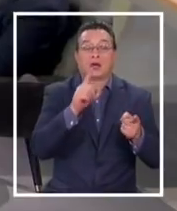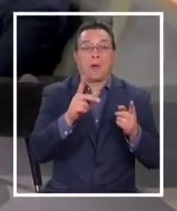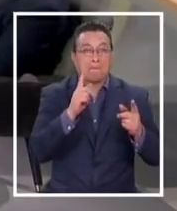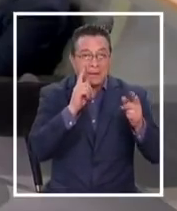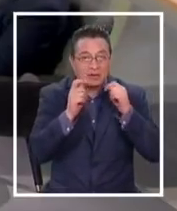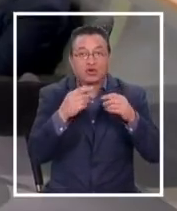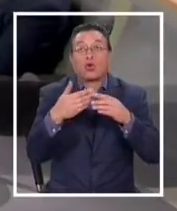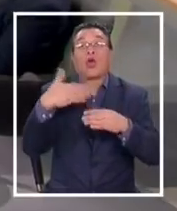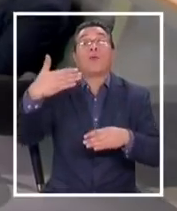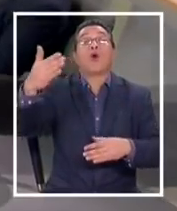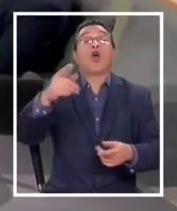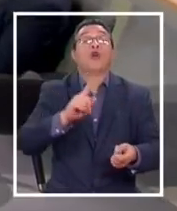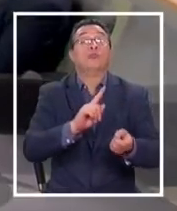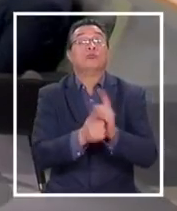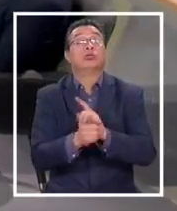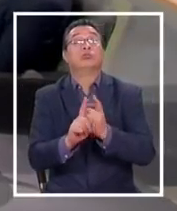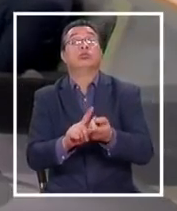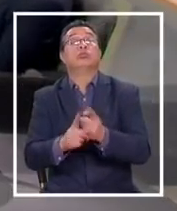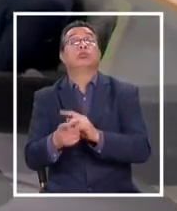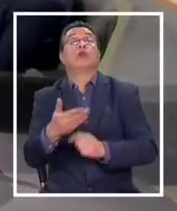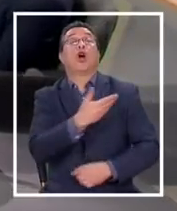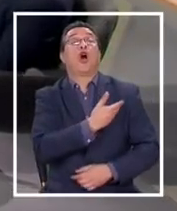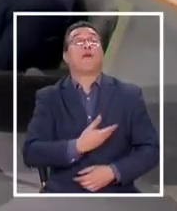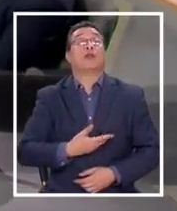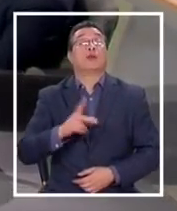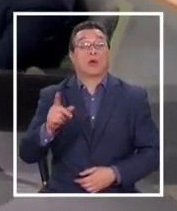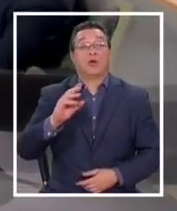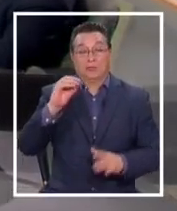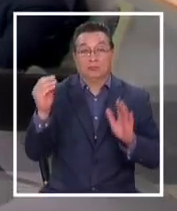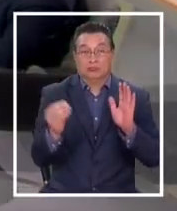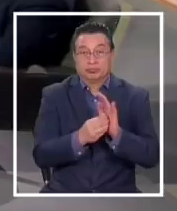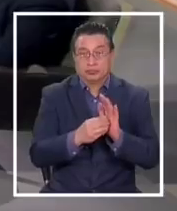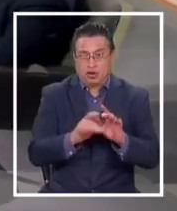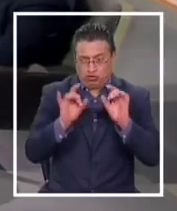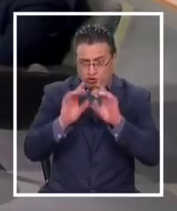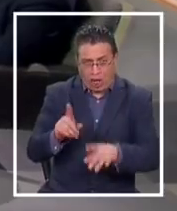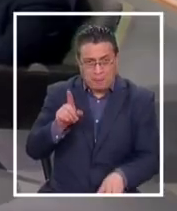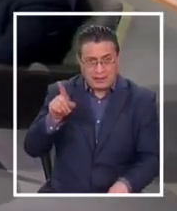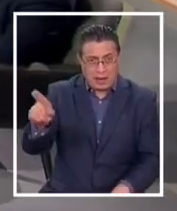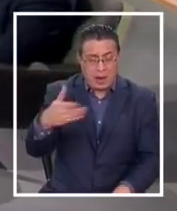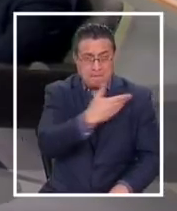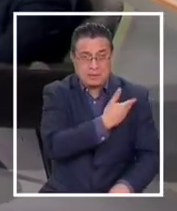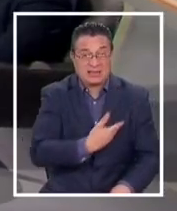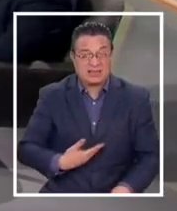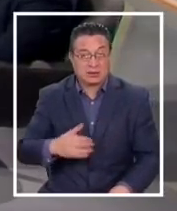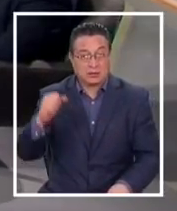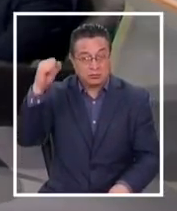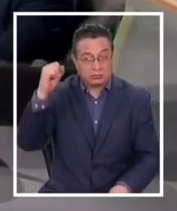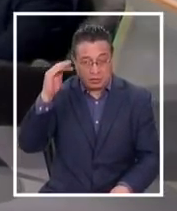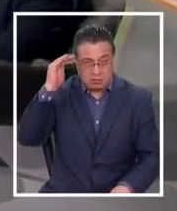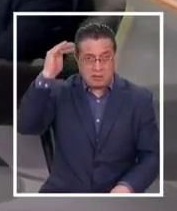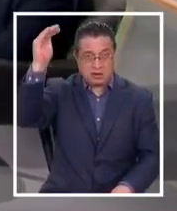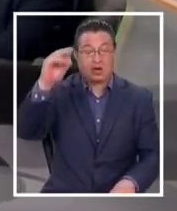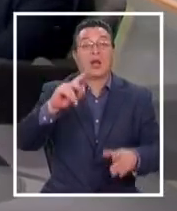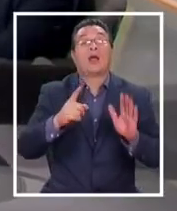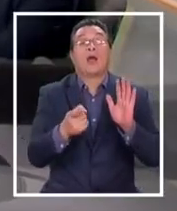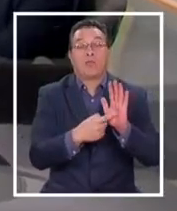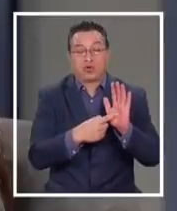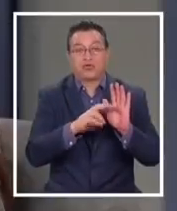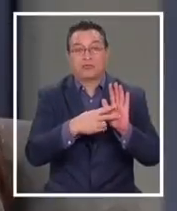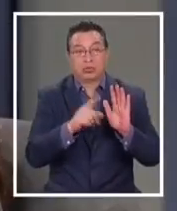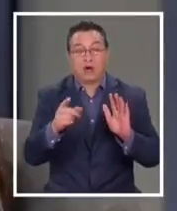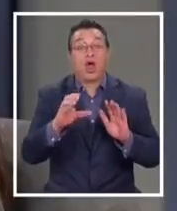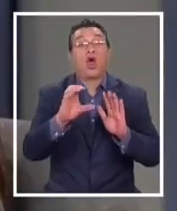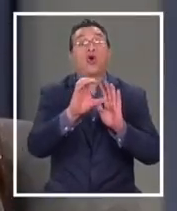de turno. Porque nuestra tradición constituyente por algo puso la iniciativa exclusiva del Presidente en manos del Presidente de la República. Esto data de la Constitución